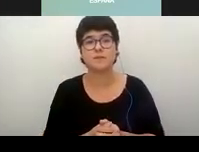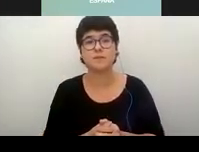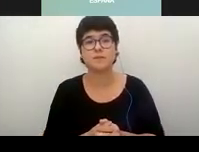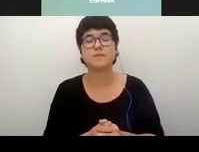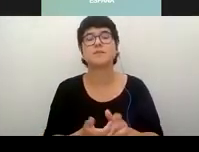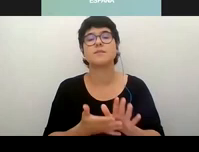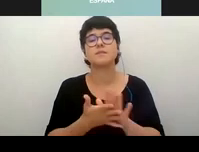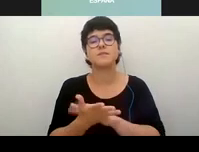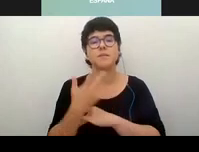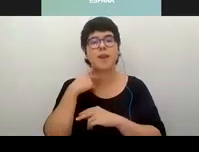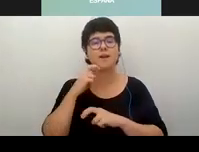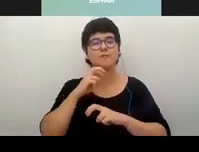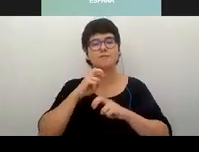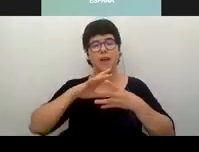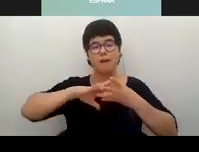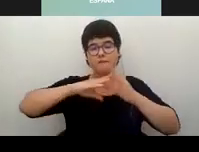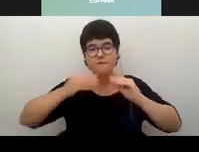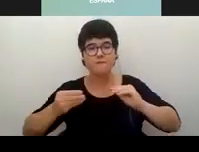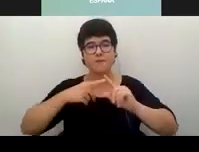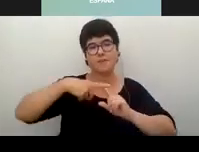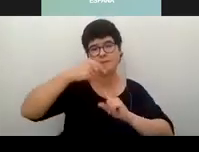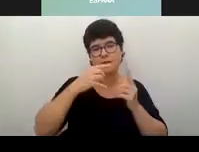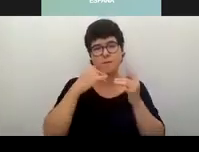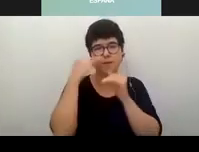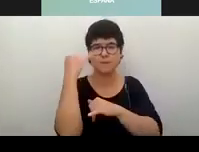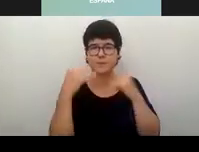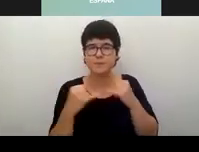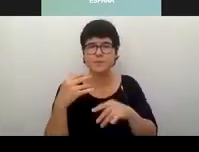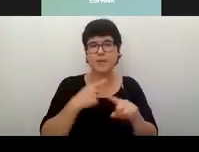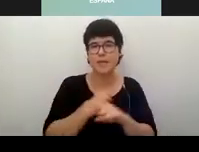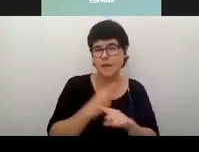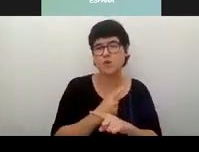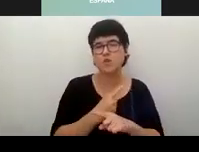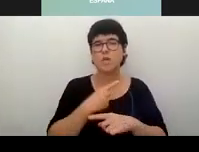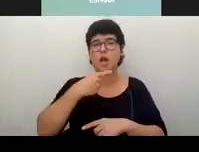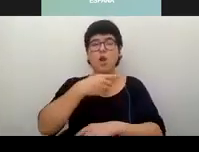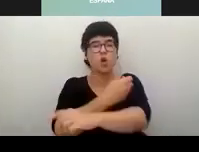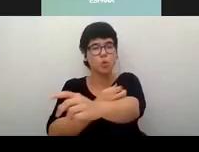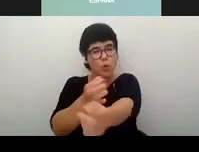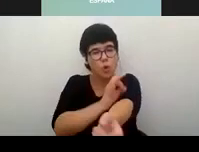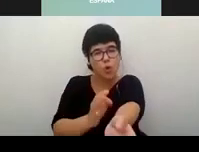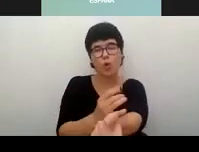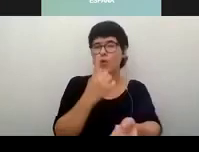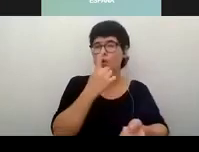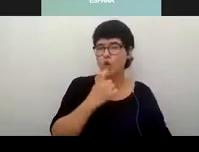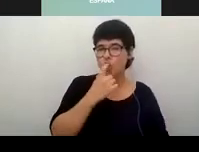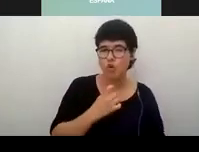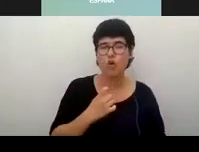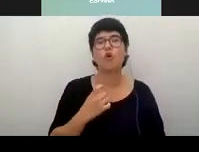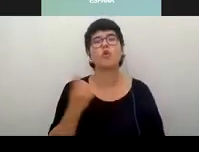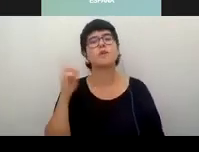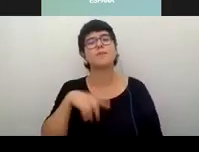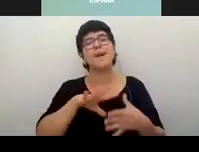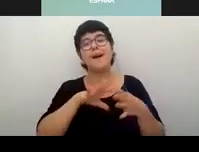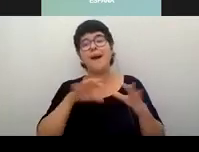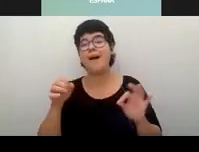la fibra nerviosa, de regenerar las células de la sangre, los glóbulos rojos, tanto el ácido fólico como la vitamina B12 participan en la maduración